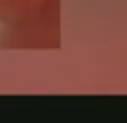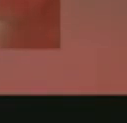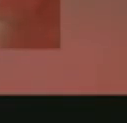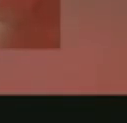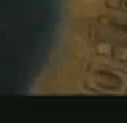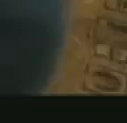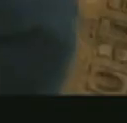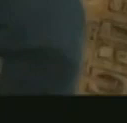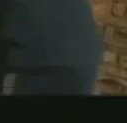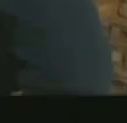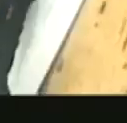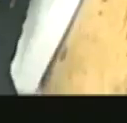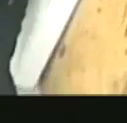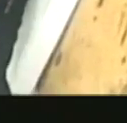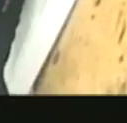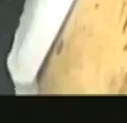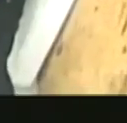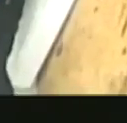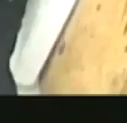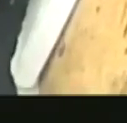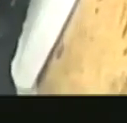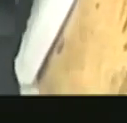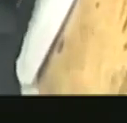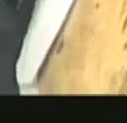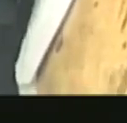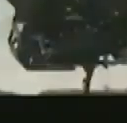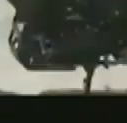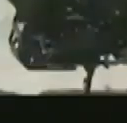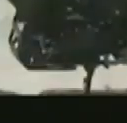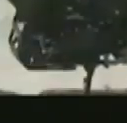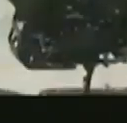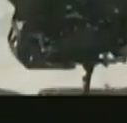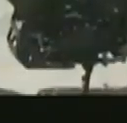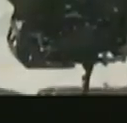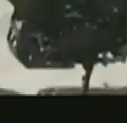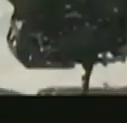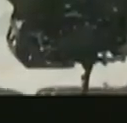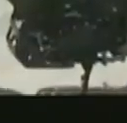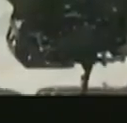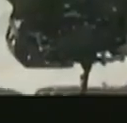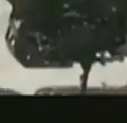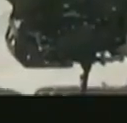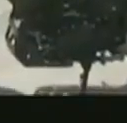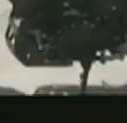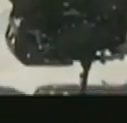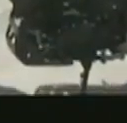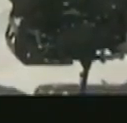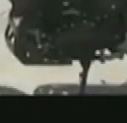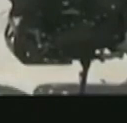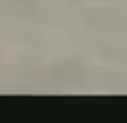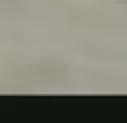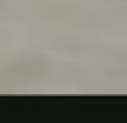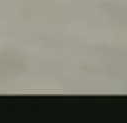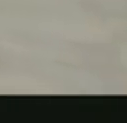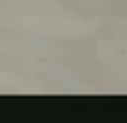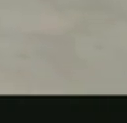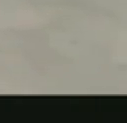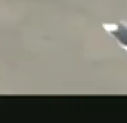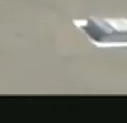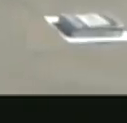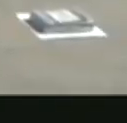dea se estaba utilizando como máscara la lucha contra el narcotráfico